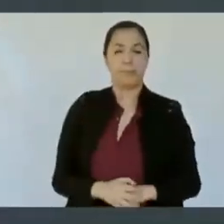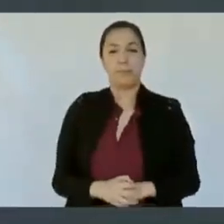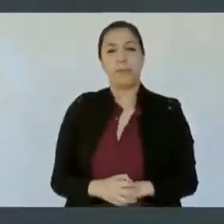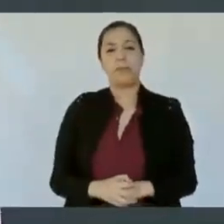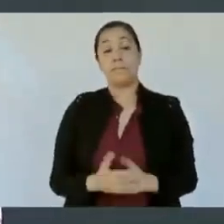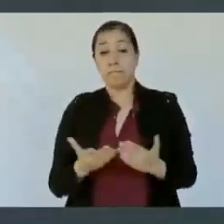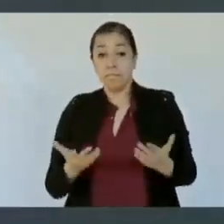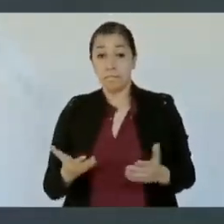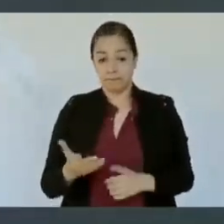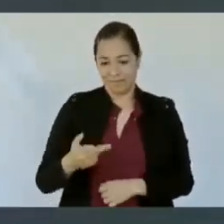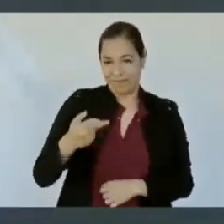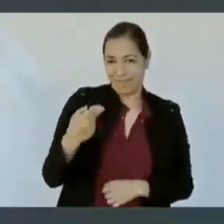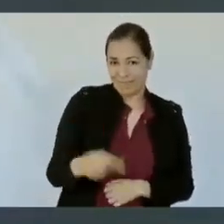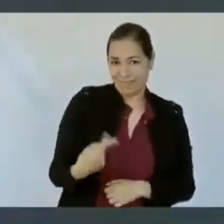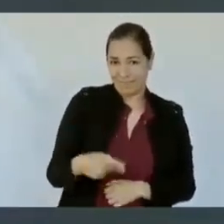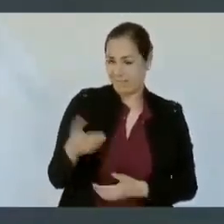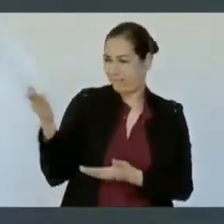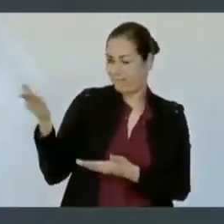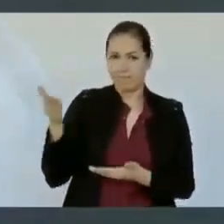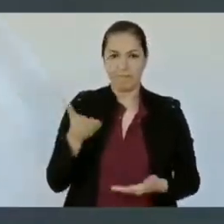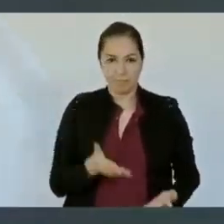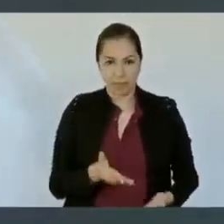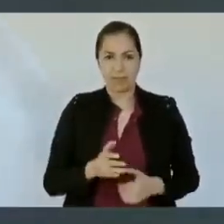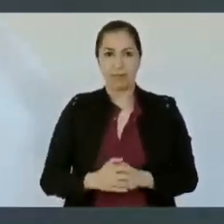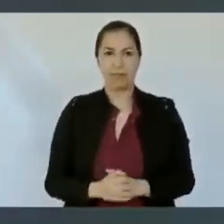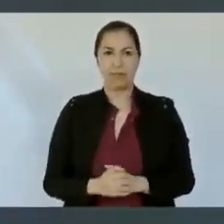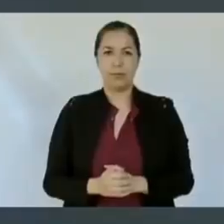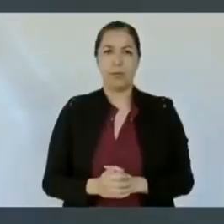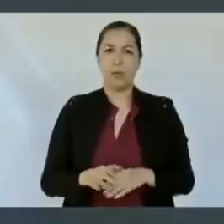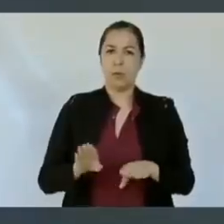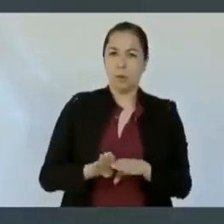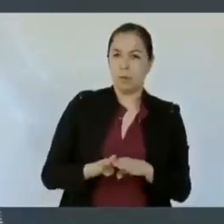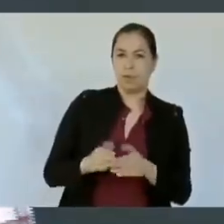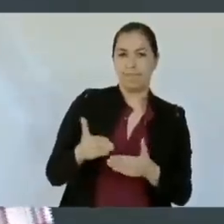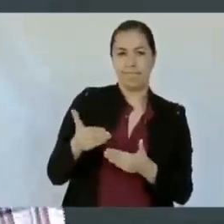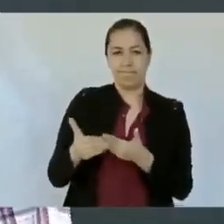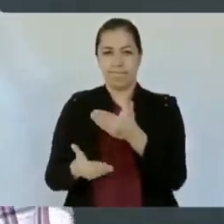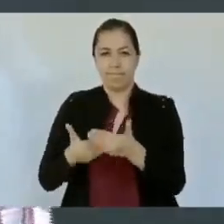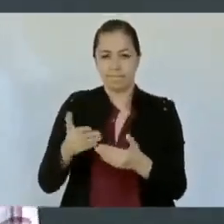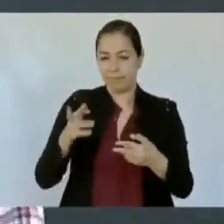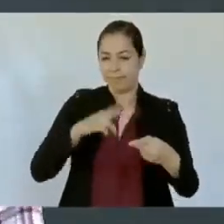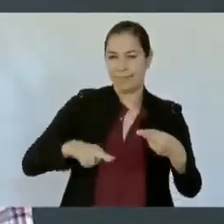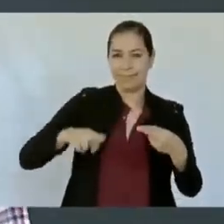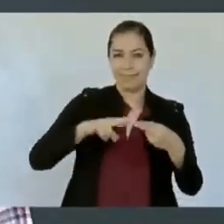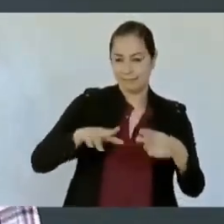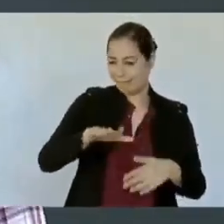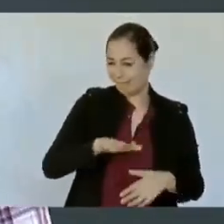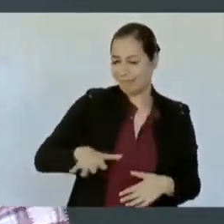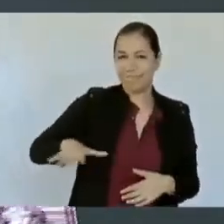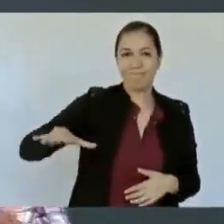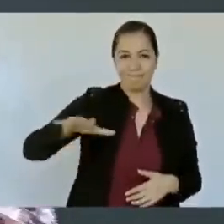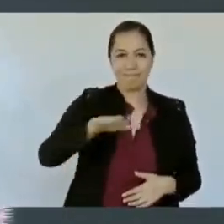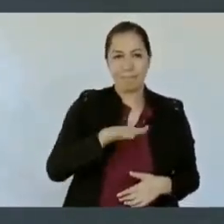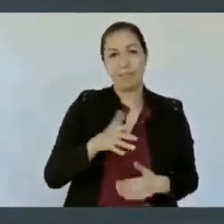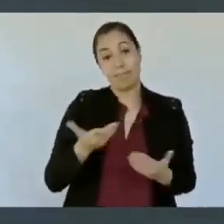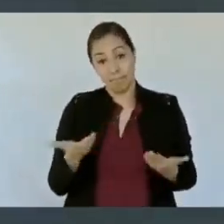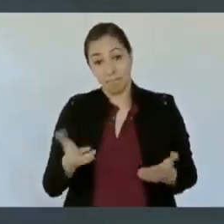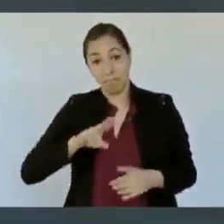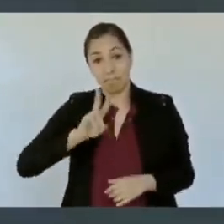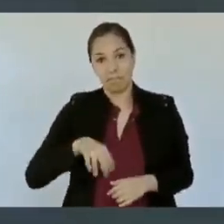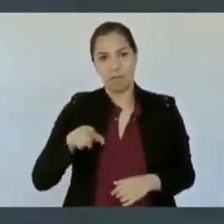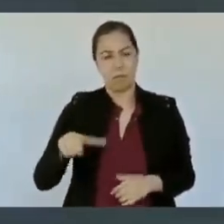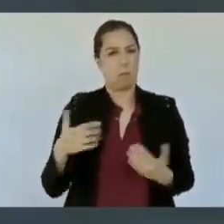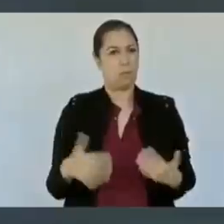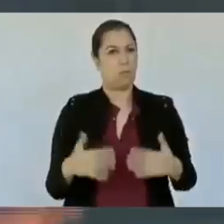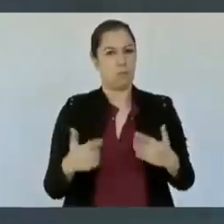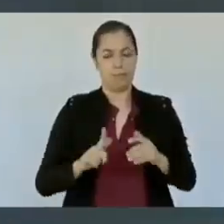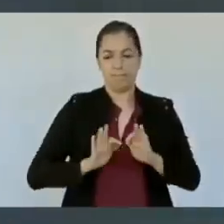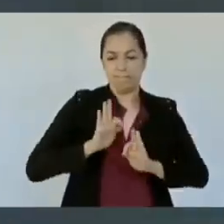a